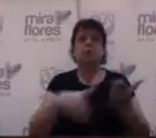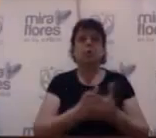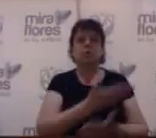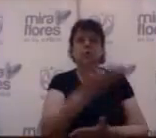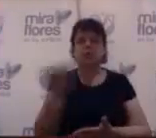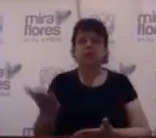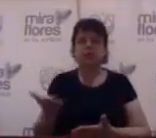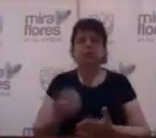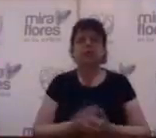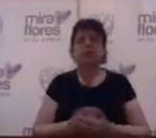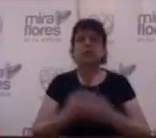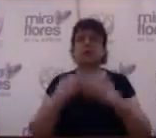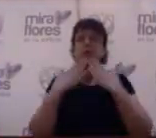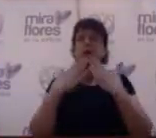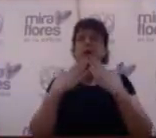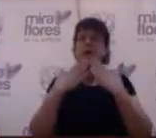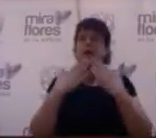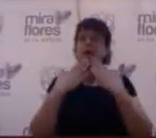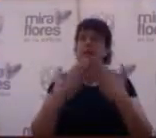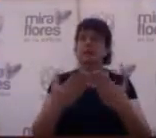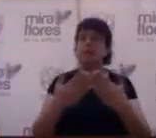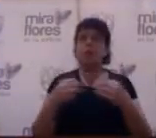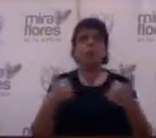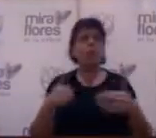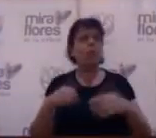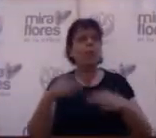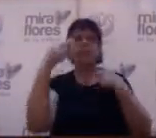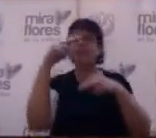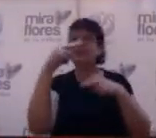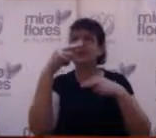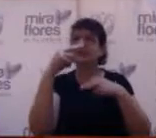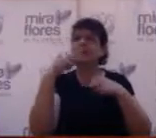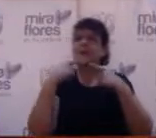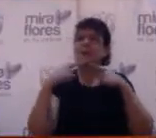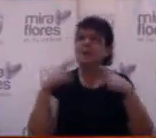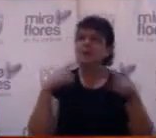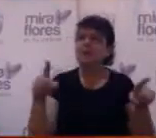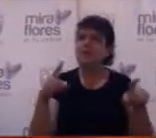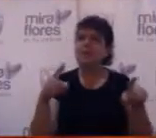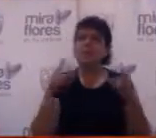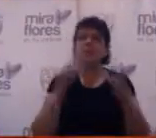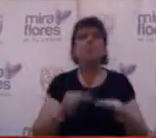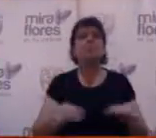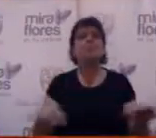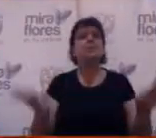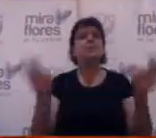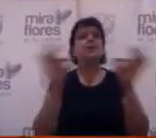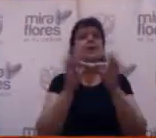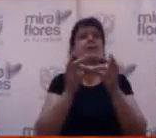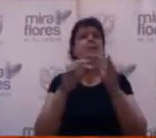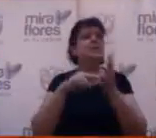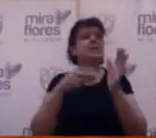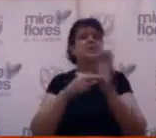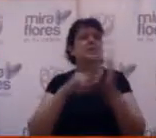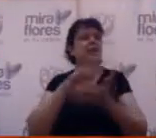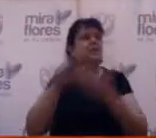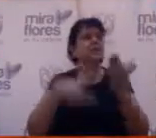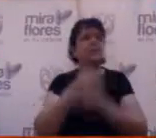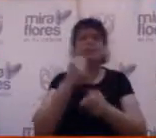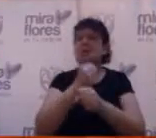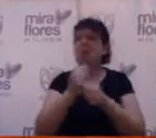Muy bien, muchas gracias, señor Tuesta. Esta es una noticia muy, muy importante y además que demuestra eficiencia en la administración y